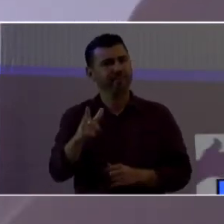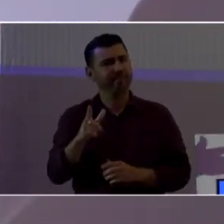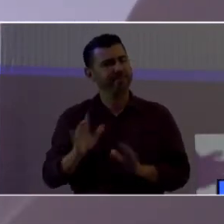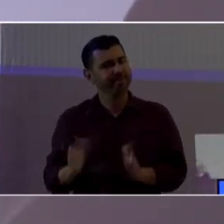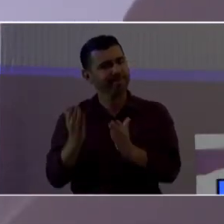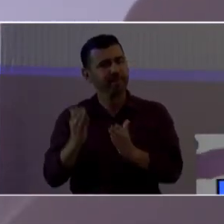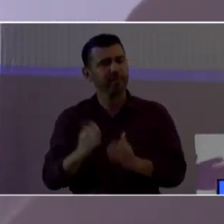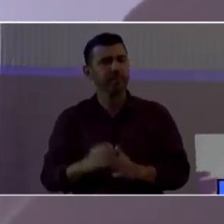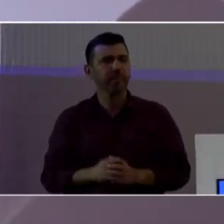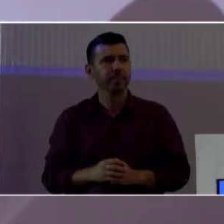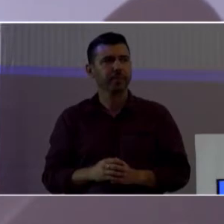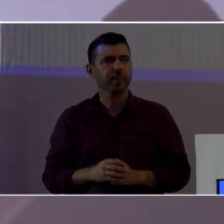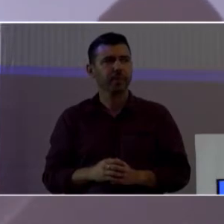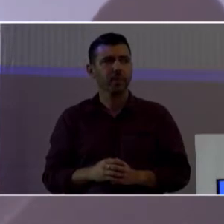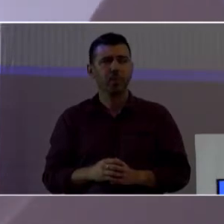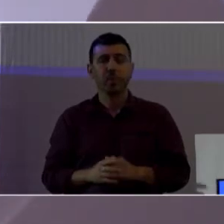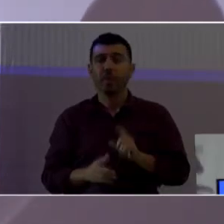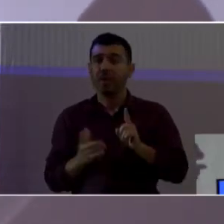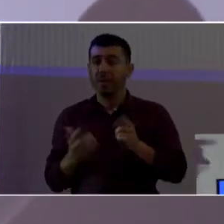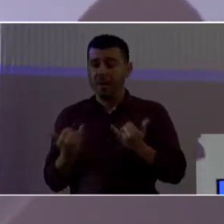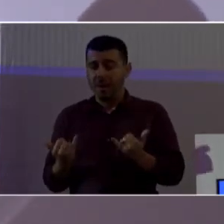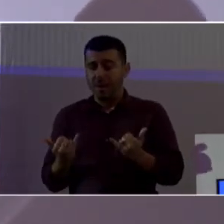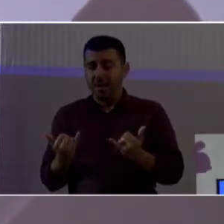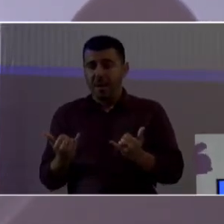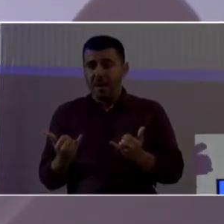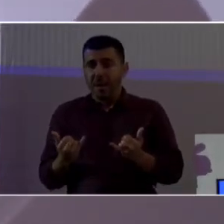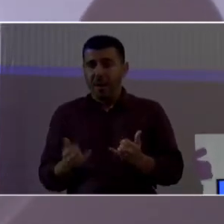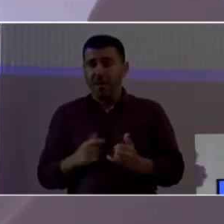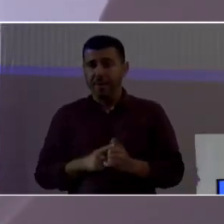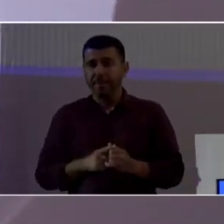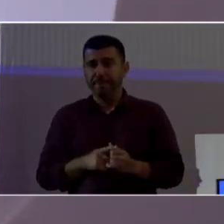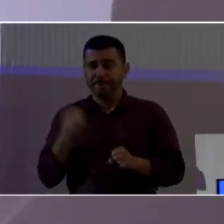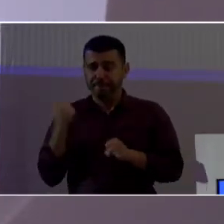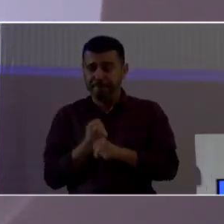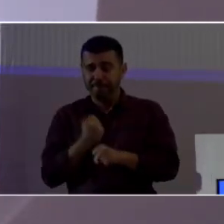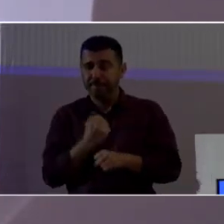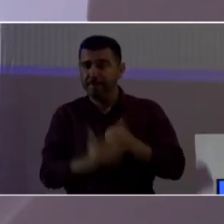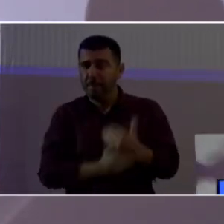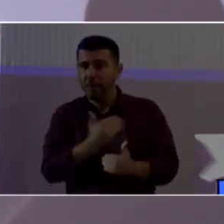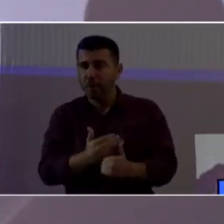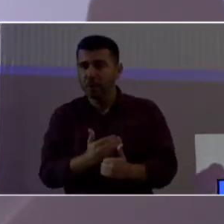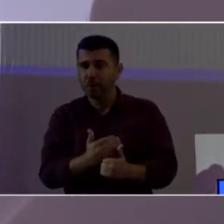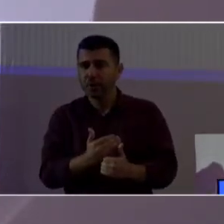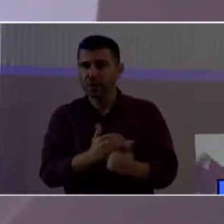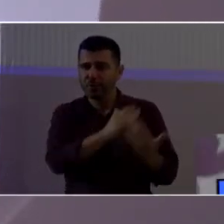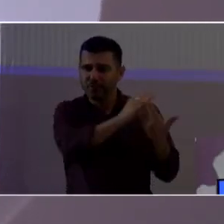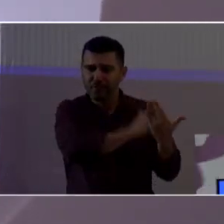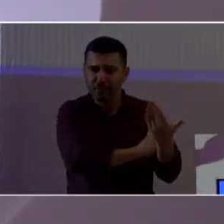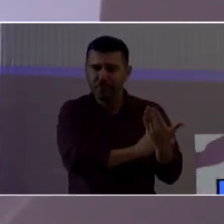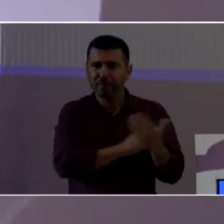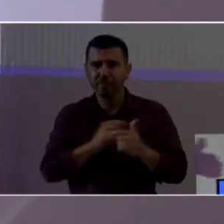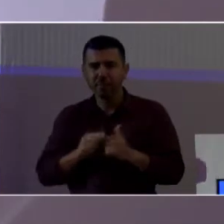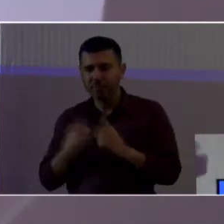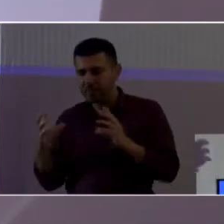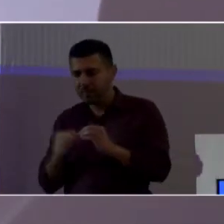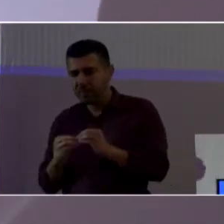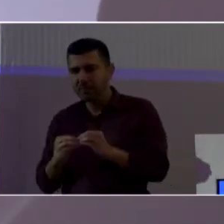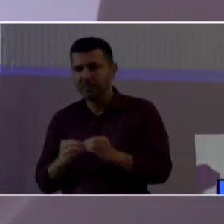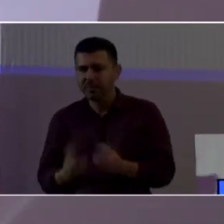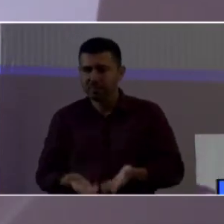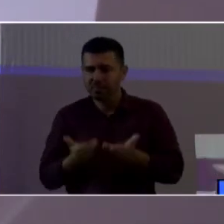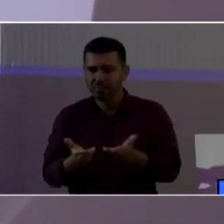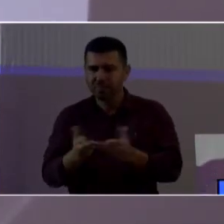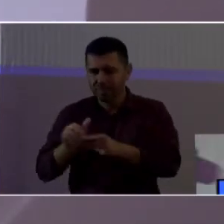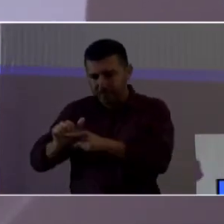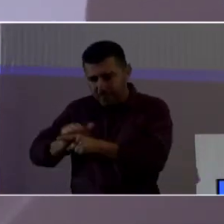Particularmente, en este proceso de desarrollo, formulación y puesta en práctica en la ejecución de